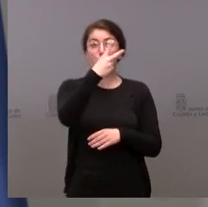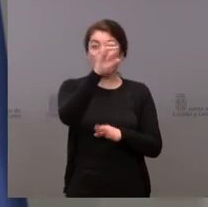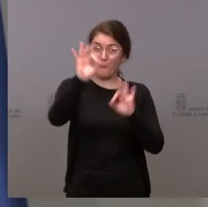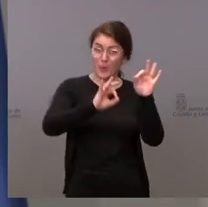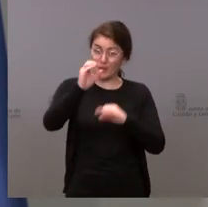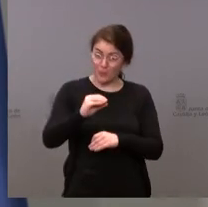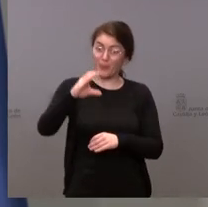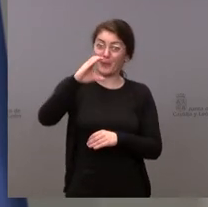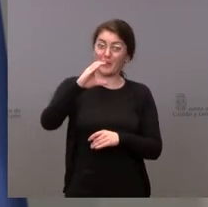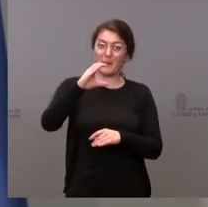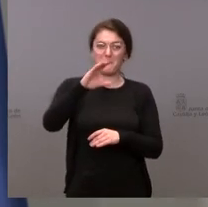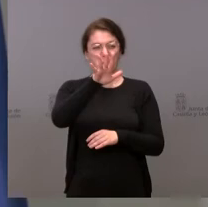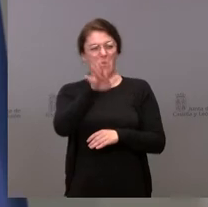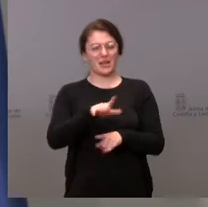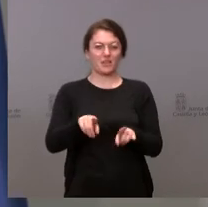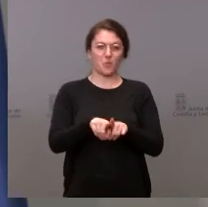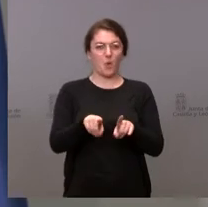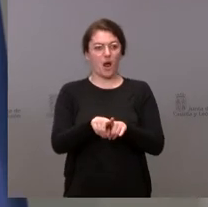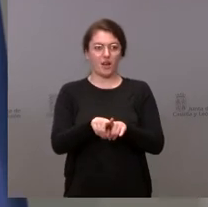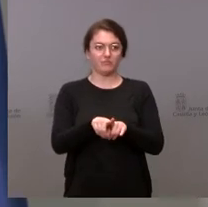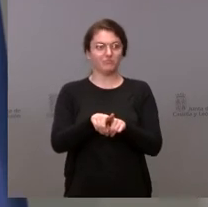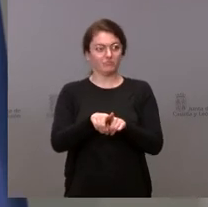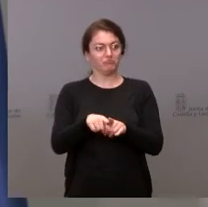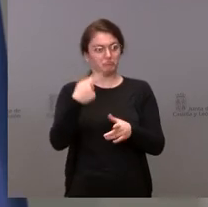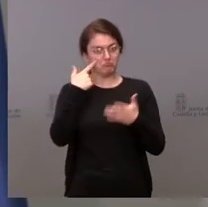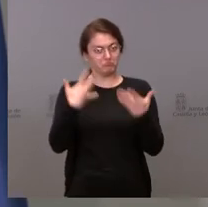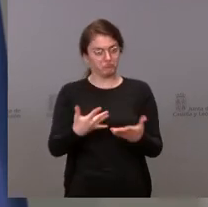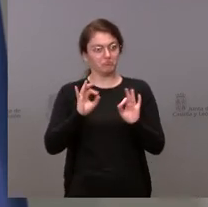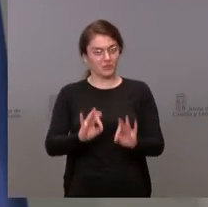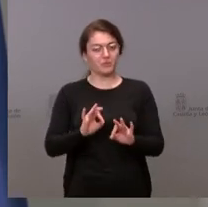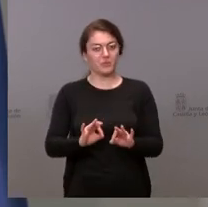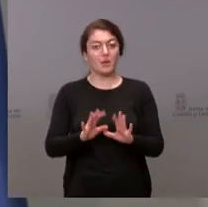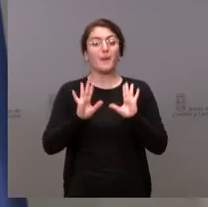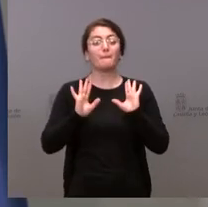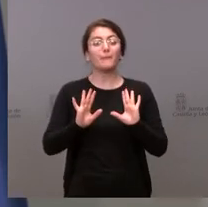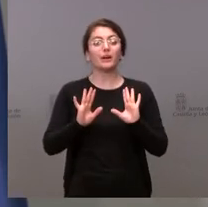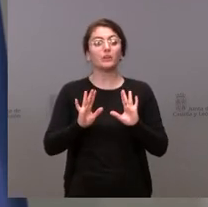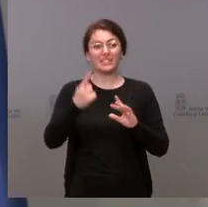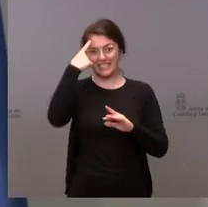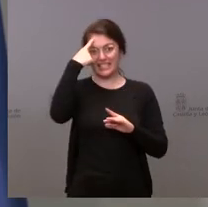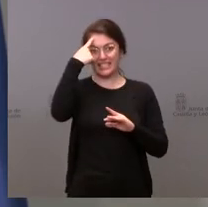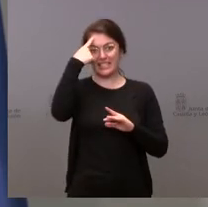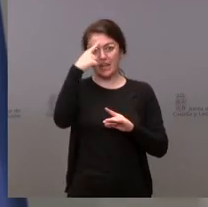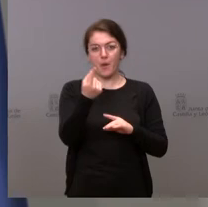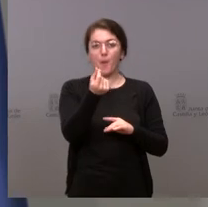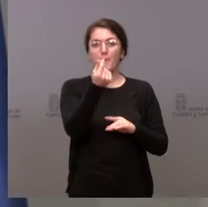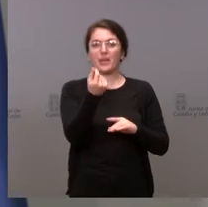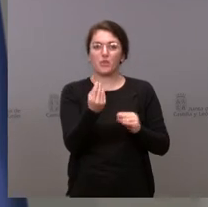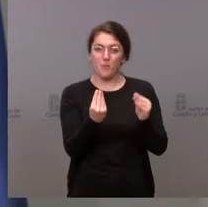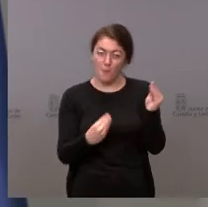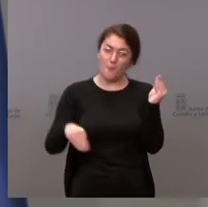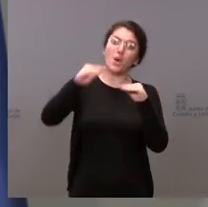un dato relevante pero somos conscientes también de que la inflación está en unos niveles muy superiores